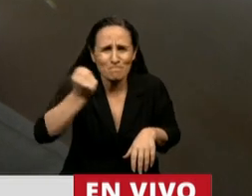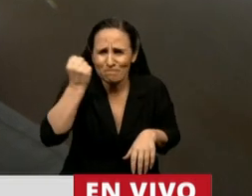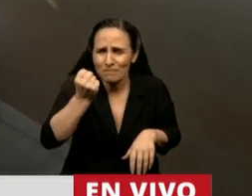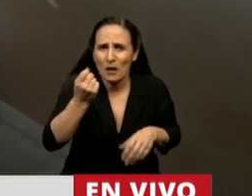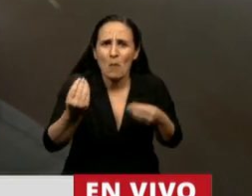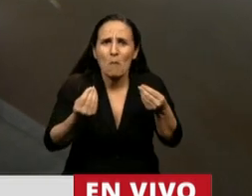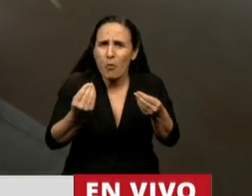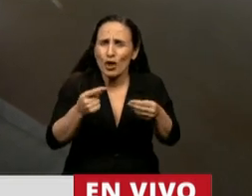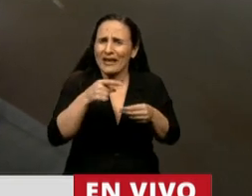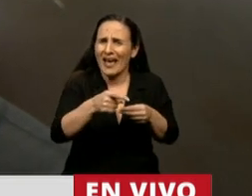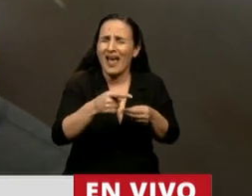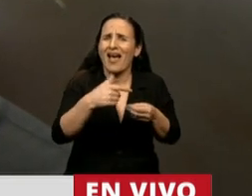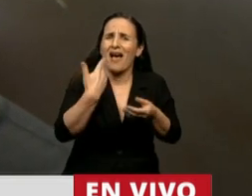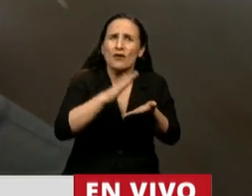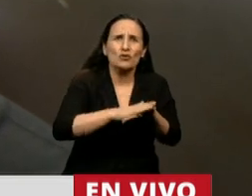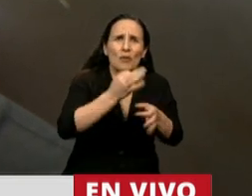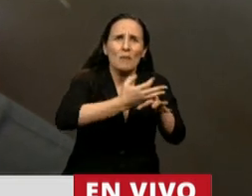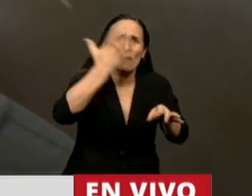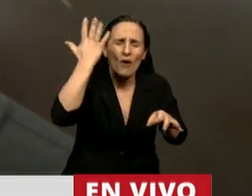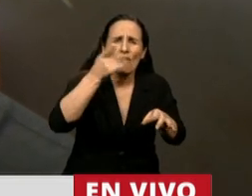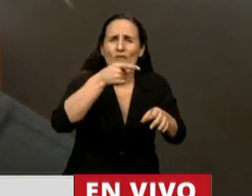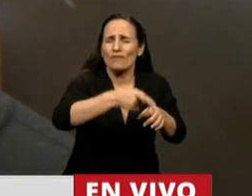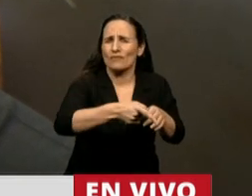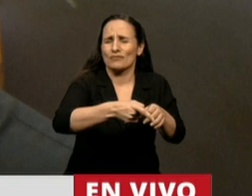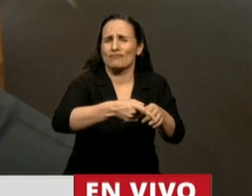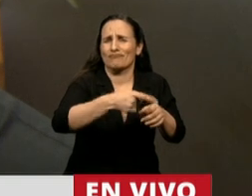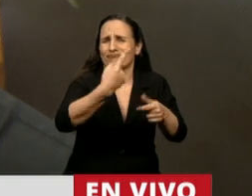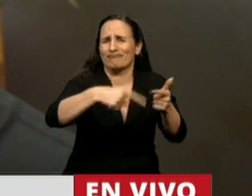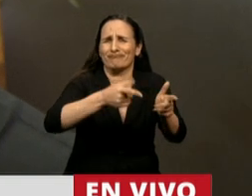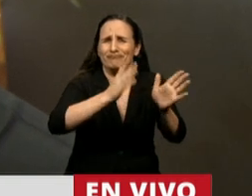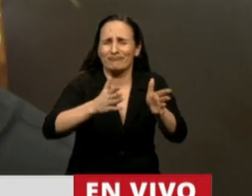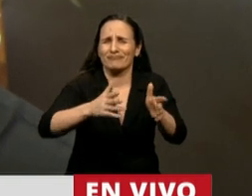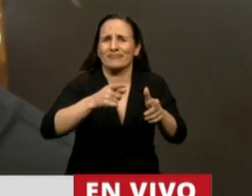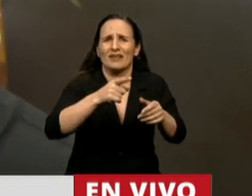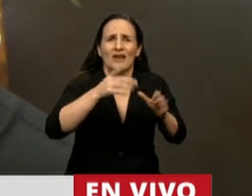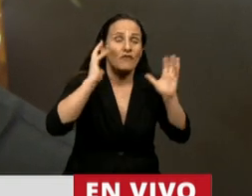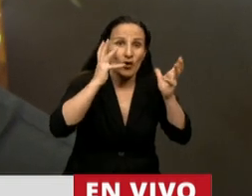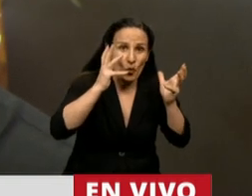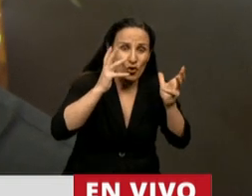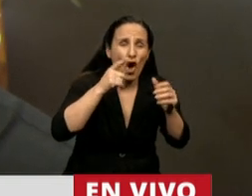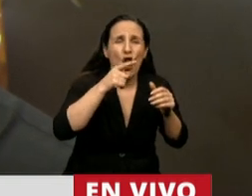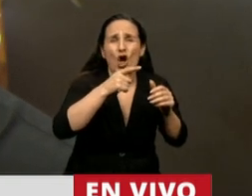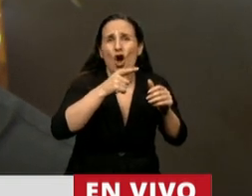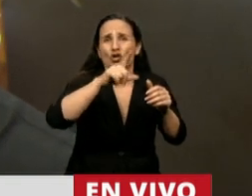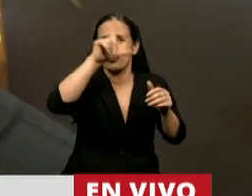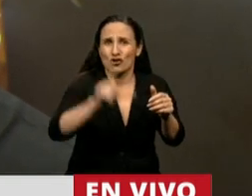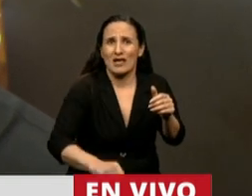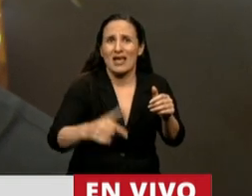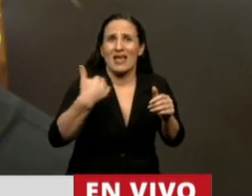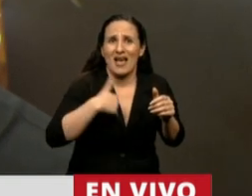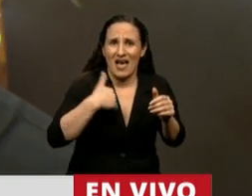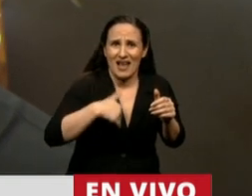actividad de miles y miles de kinesiólogos a lo largo de fon audiólogos a lo largo y a lo ancho de la